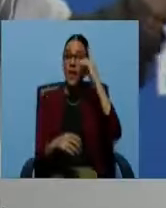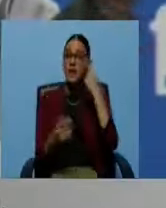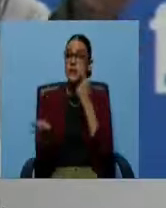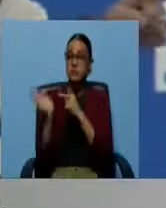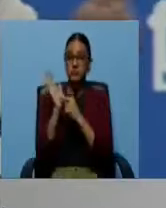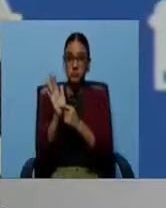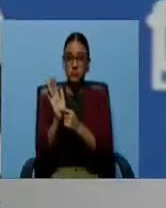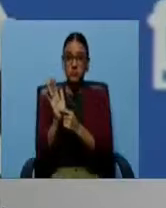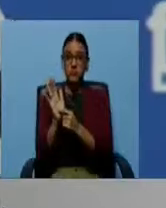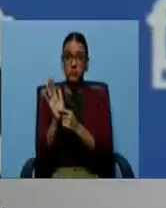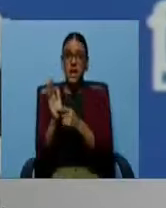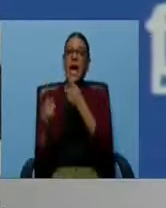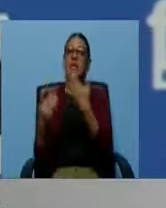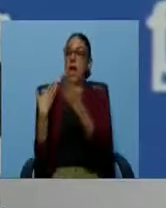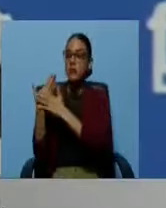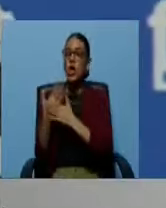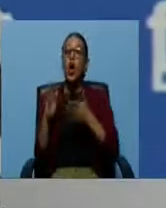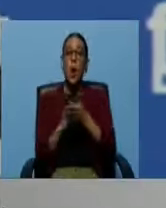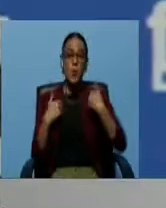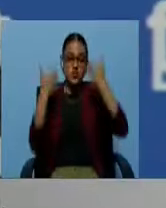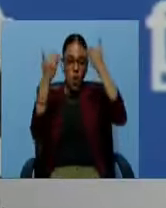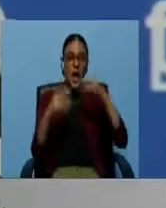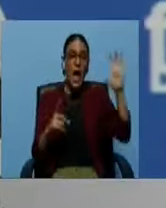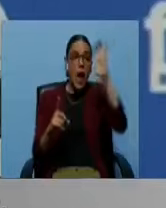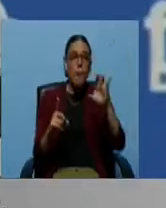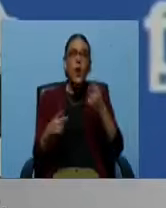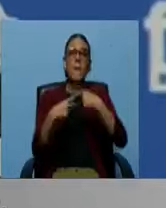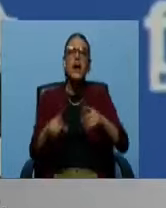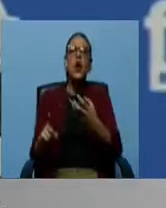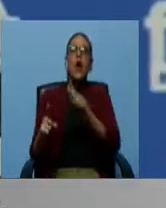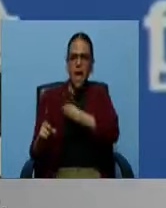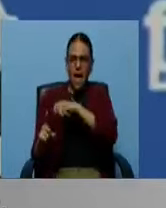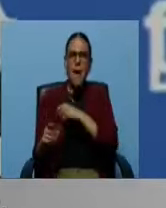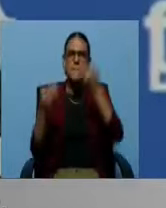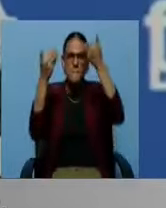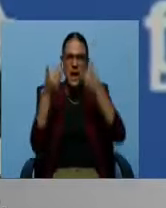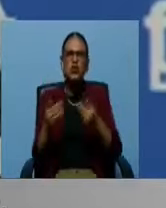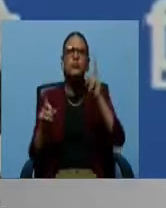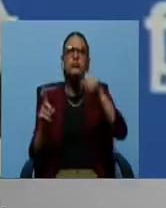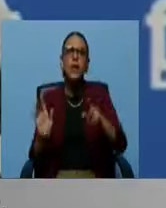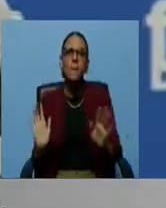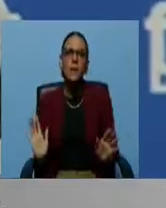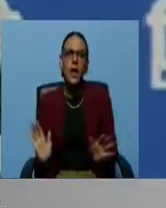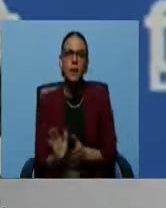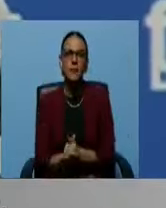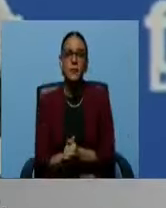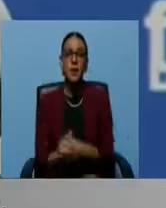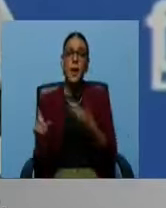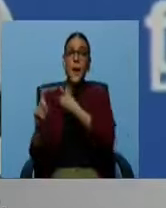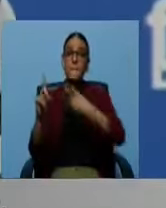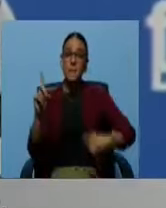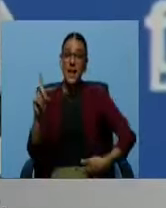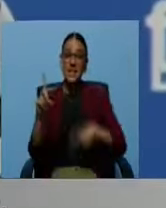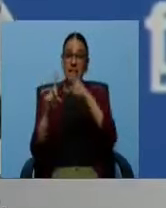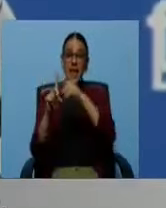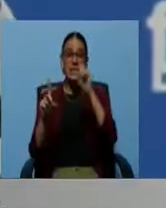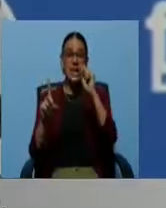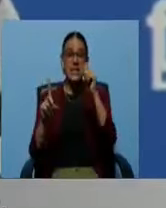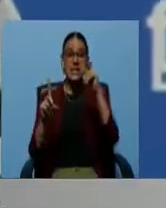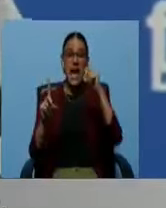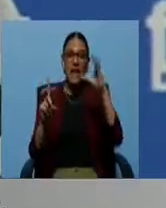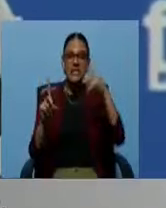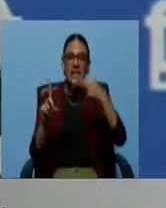me ha apelado no solo como europeo, sino como español también. El presidente Sánchez, que fue